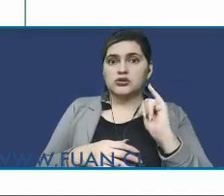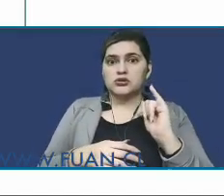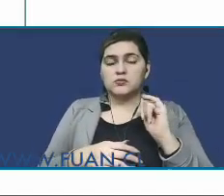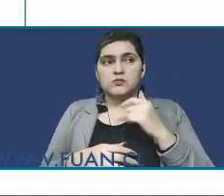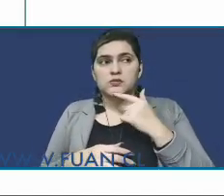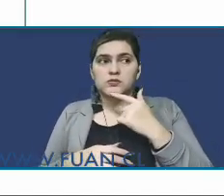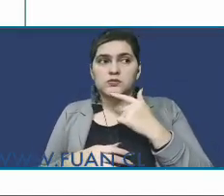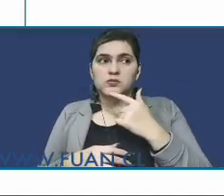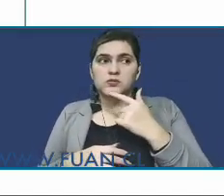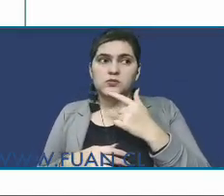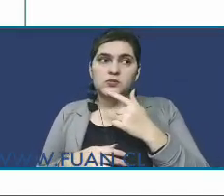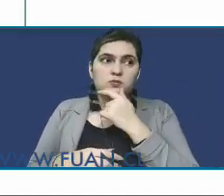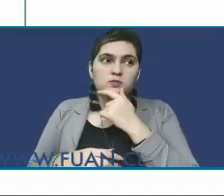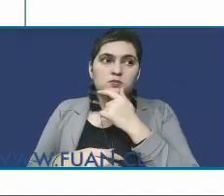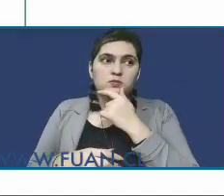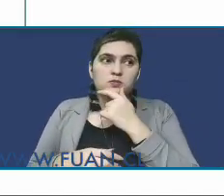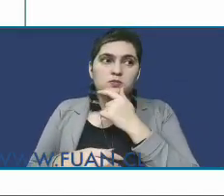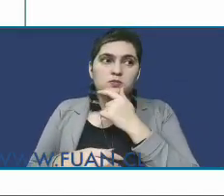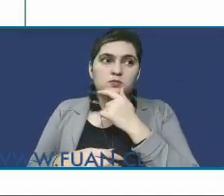sintomatología,